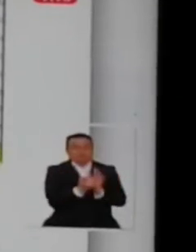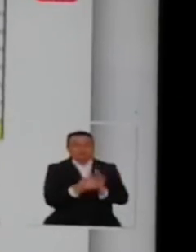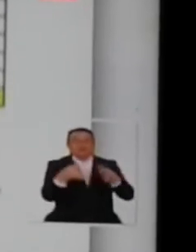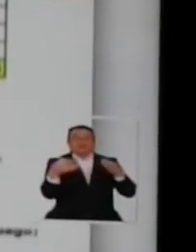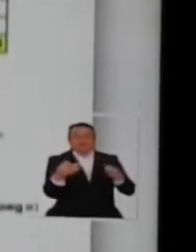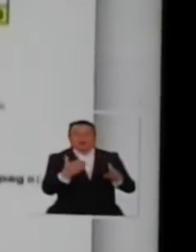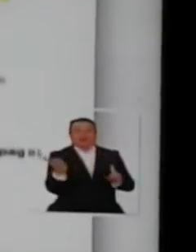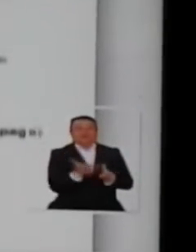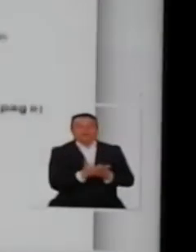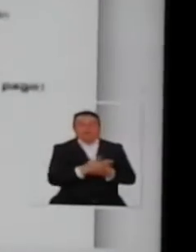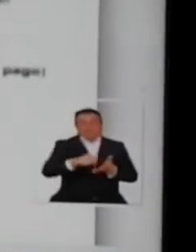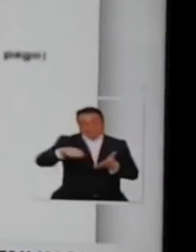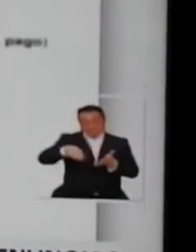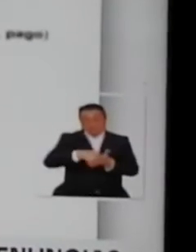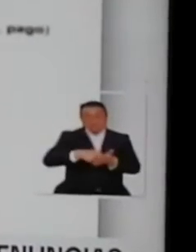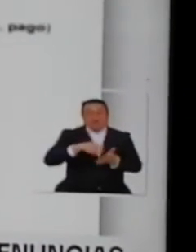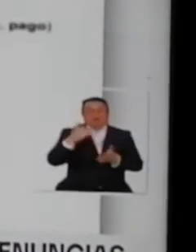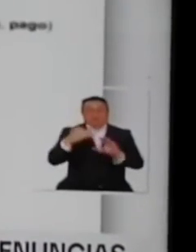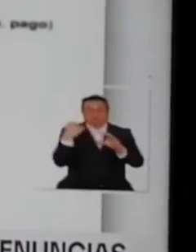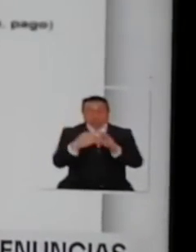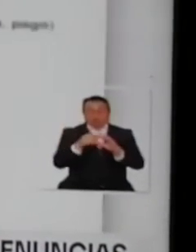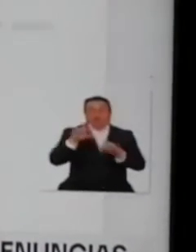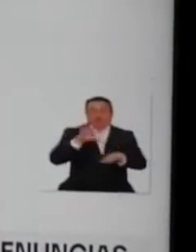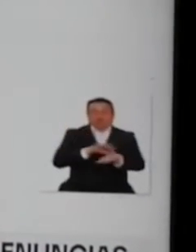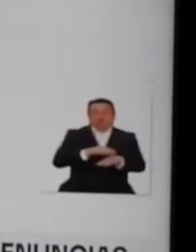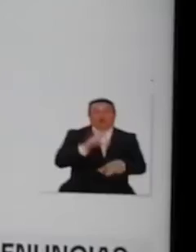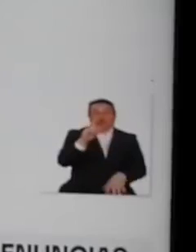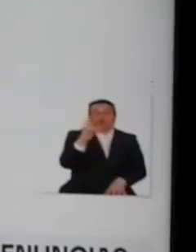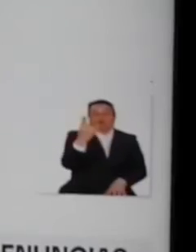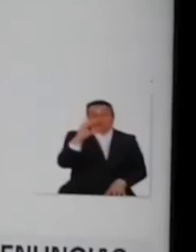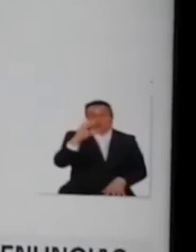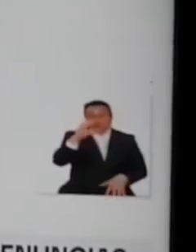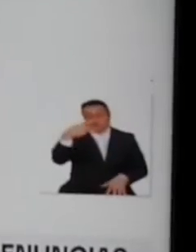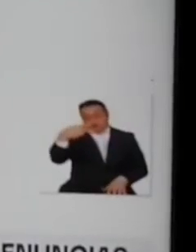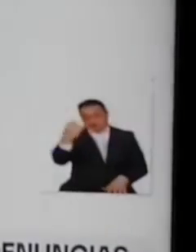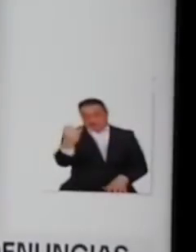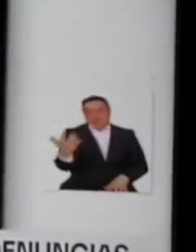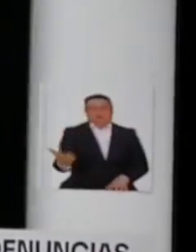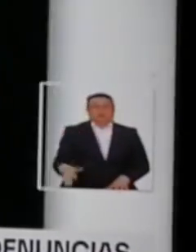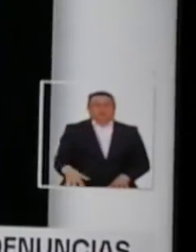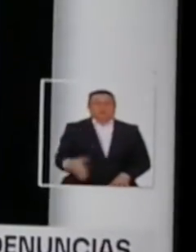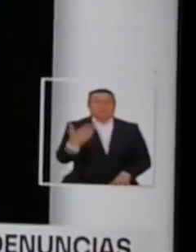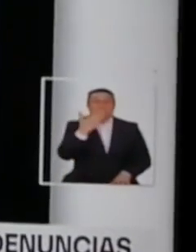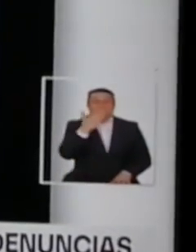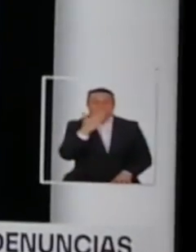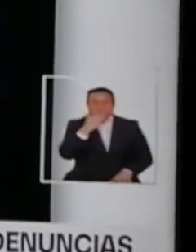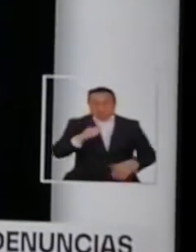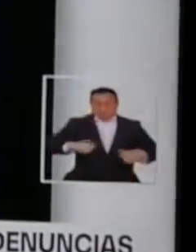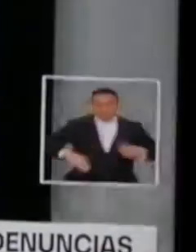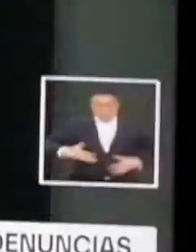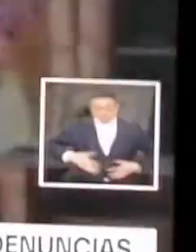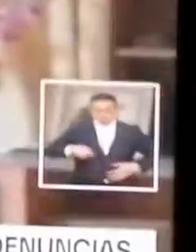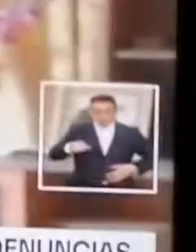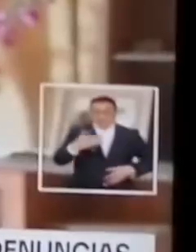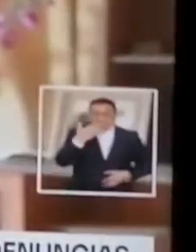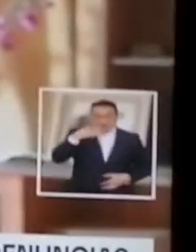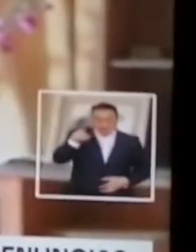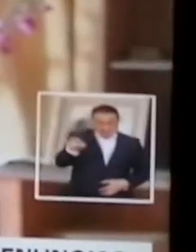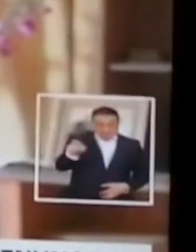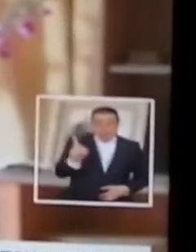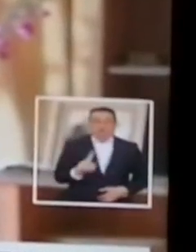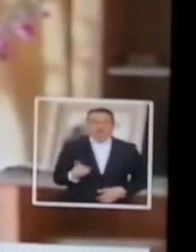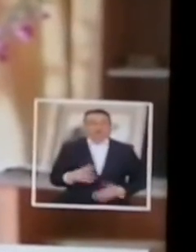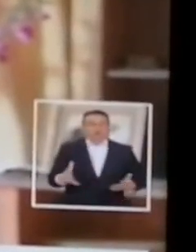certificados que guardan está la firma y el correo del doctor Pucci. A un experto en lipoescultura no le queda este abdomen. Y le digo